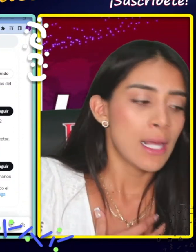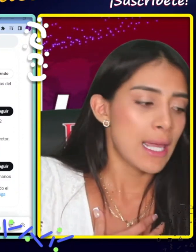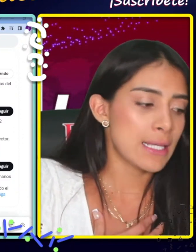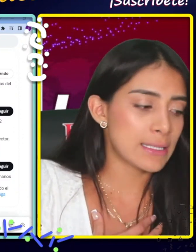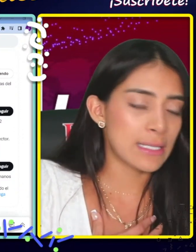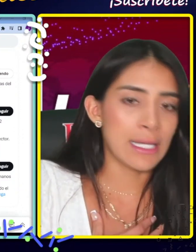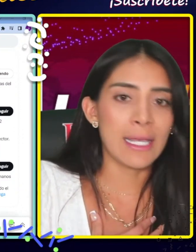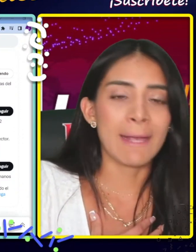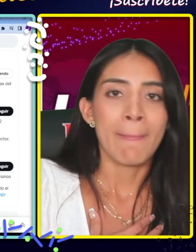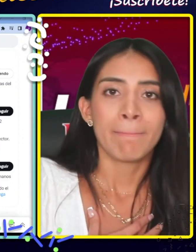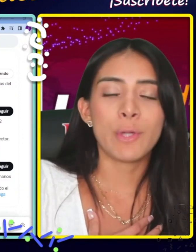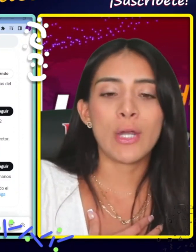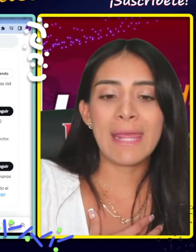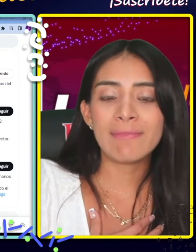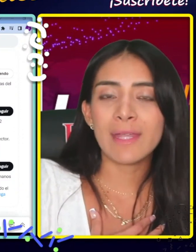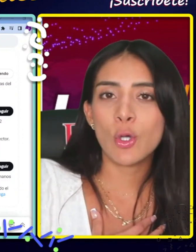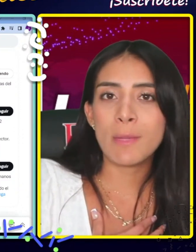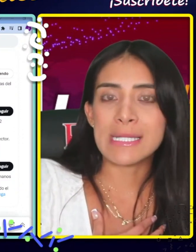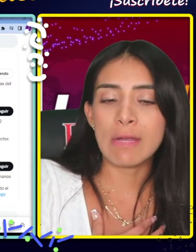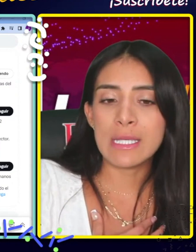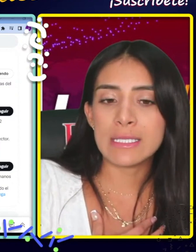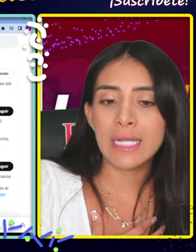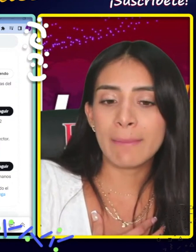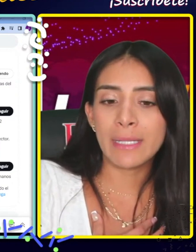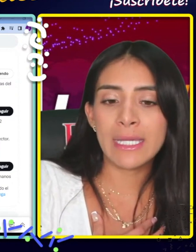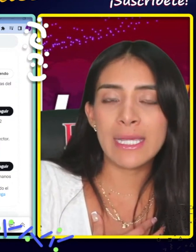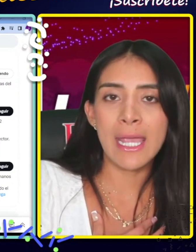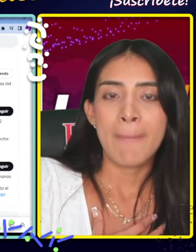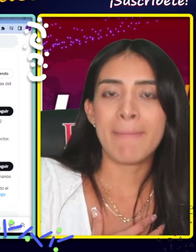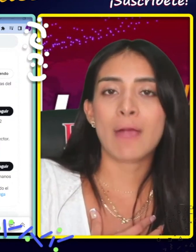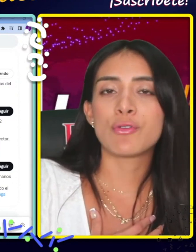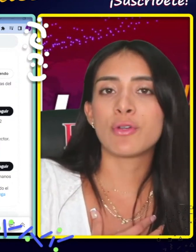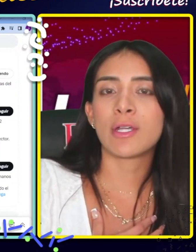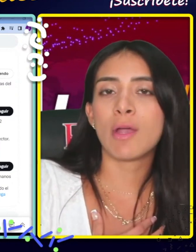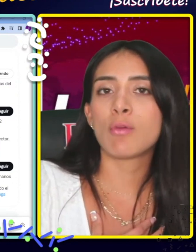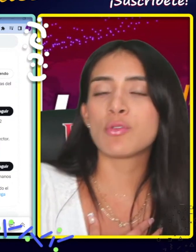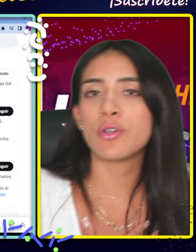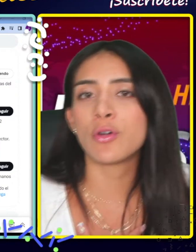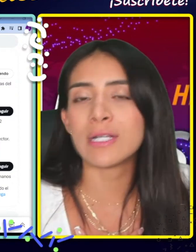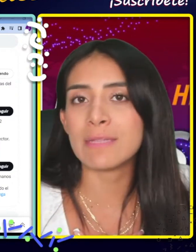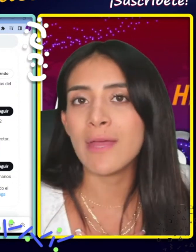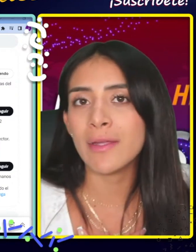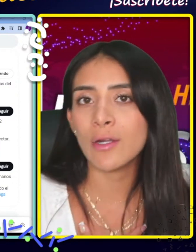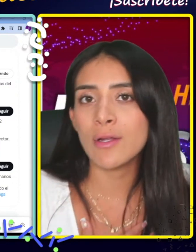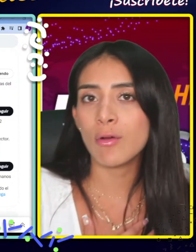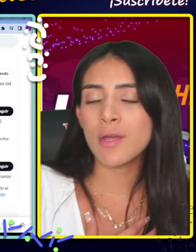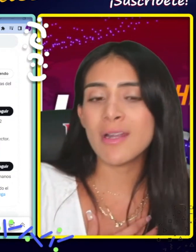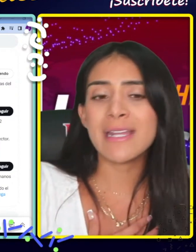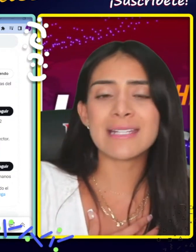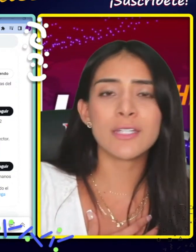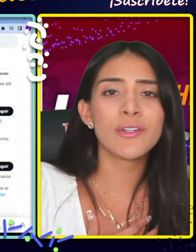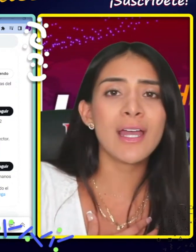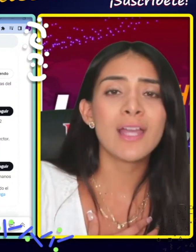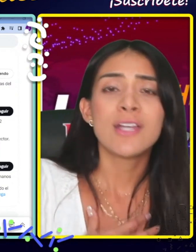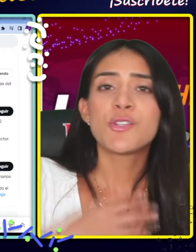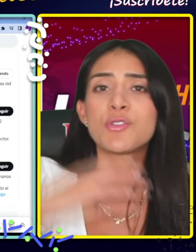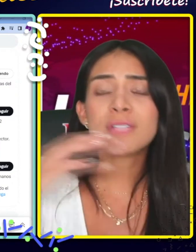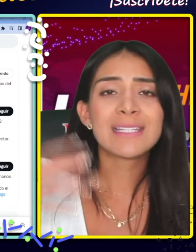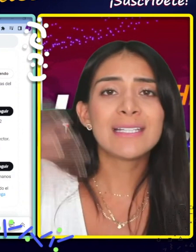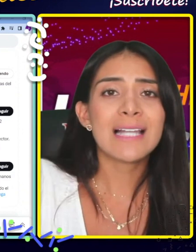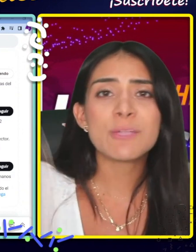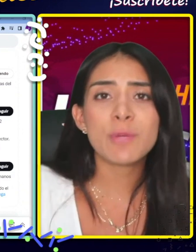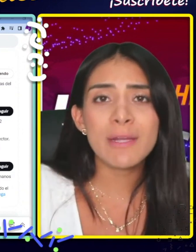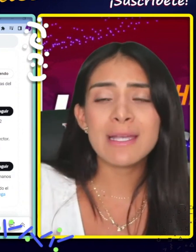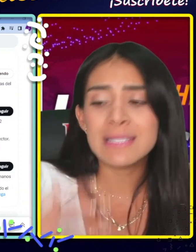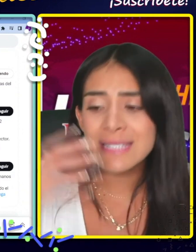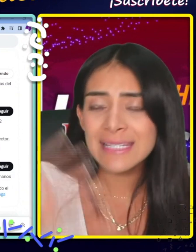youtuber violenta, ¿no? Me salió a decir a mí, me acusó que yo recibía dinero del gobierno. Y le dije, señora, si usted